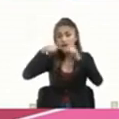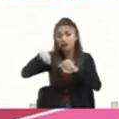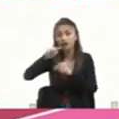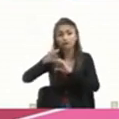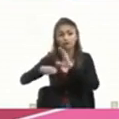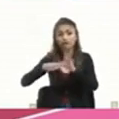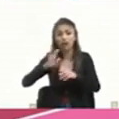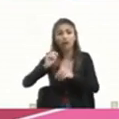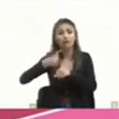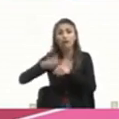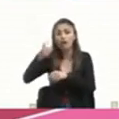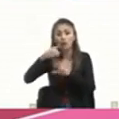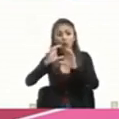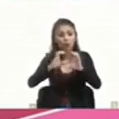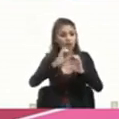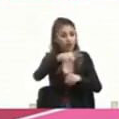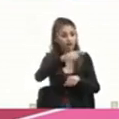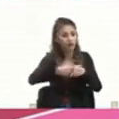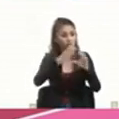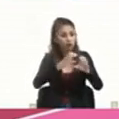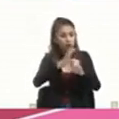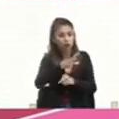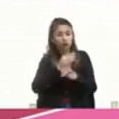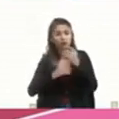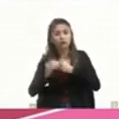por estar cuidando a los enfermos.